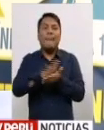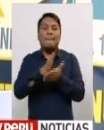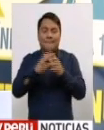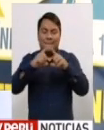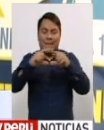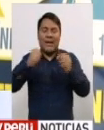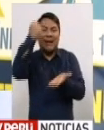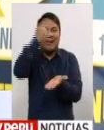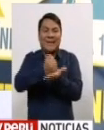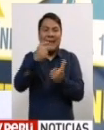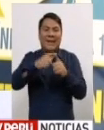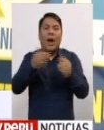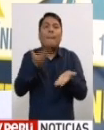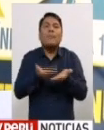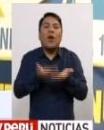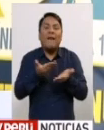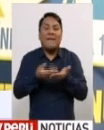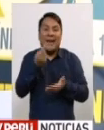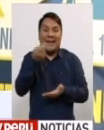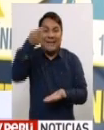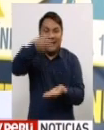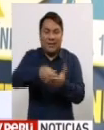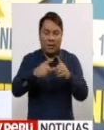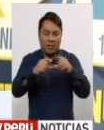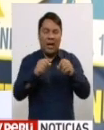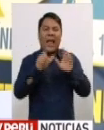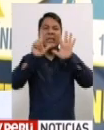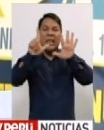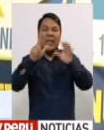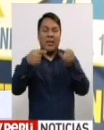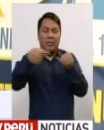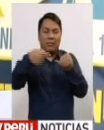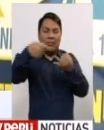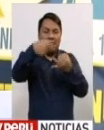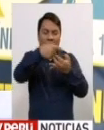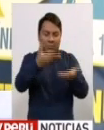todos pertenecientes a